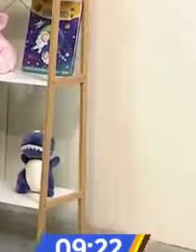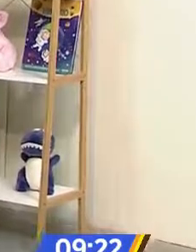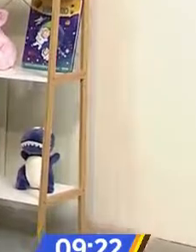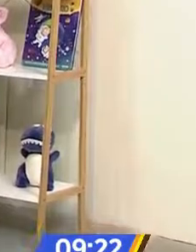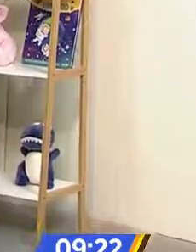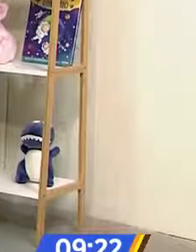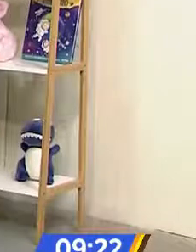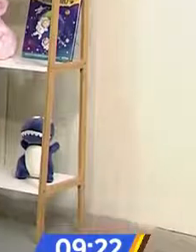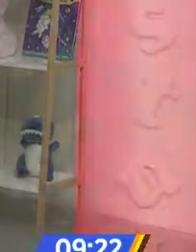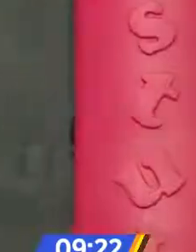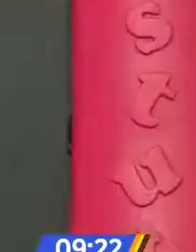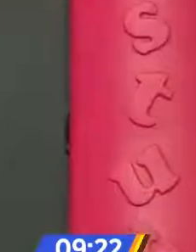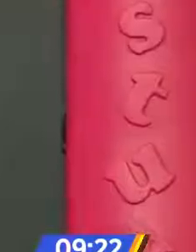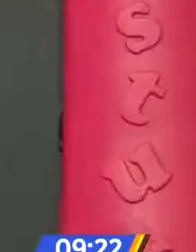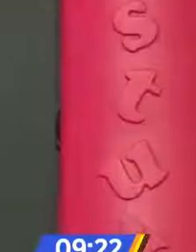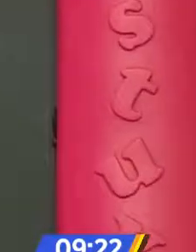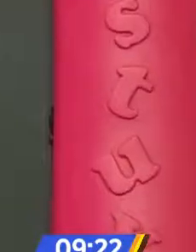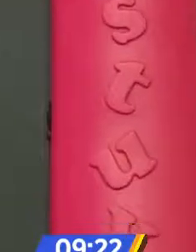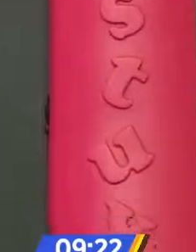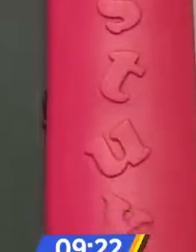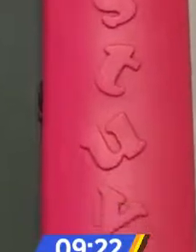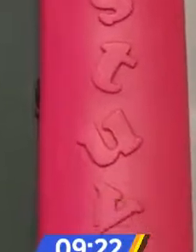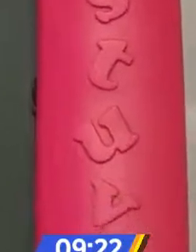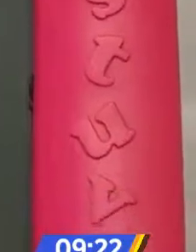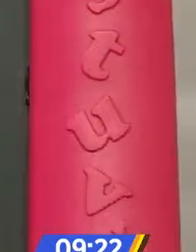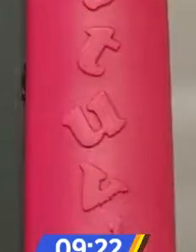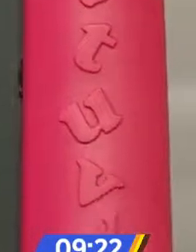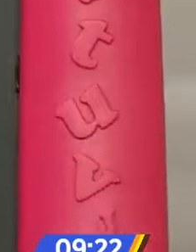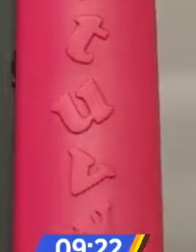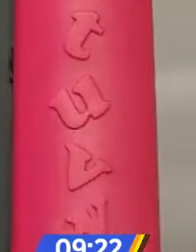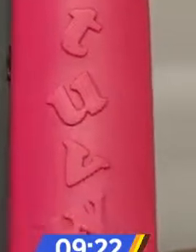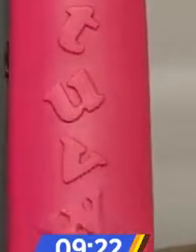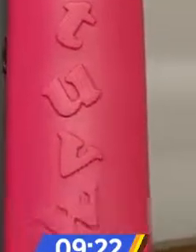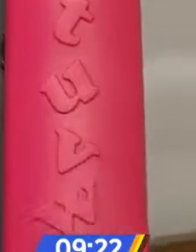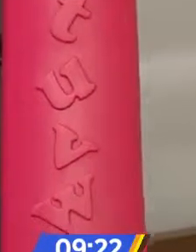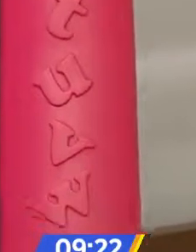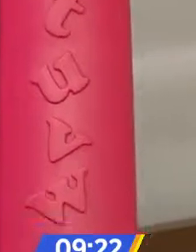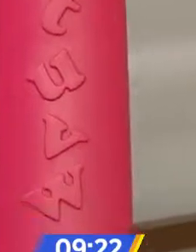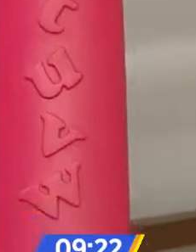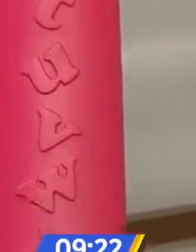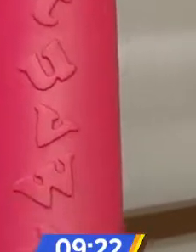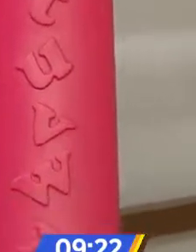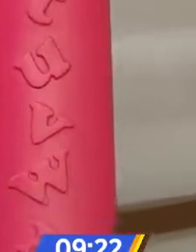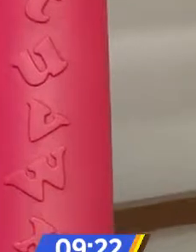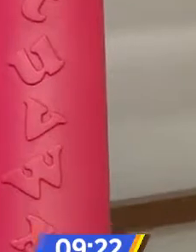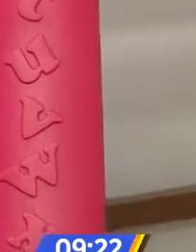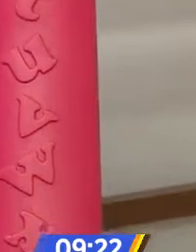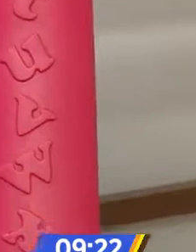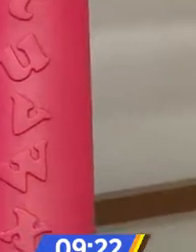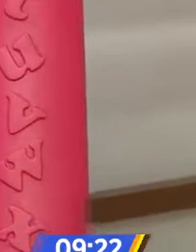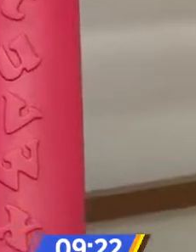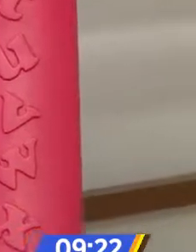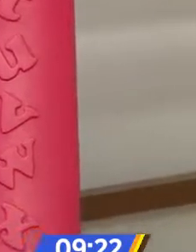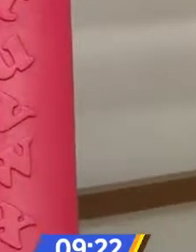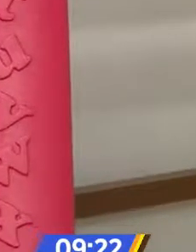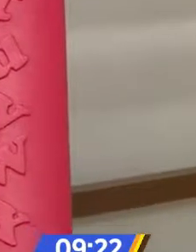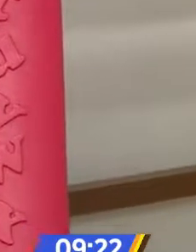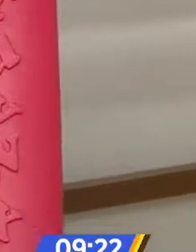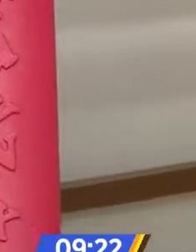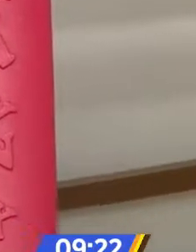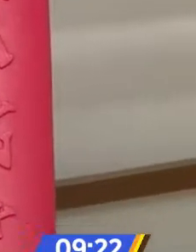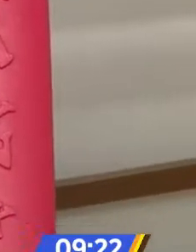llama Rodolfo, pero yo puse Rodo. Y entonces le mando un beso grandote a mi papá para que se cuide mucho, que está en la casita.